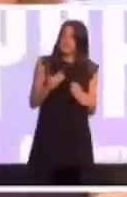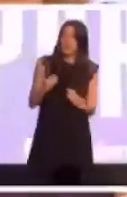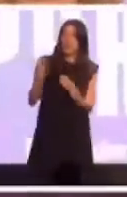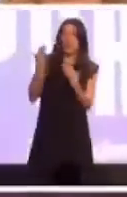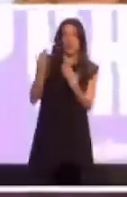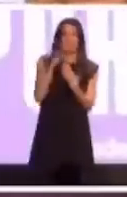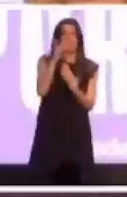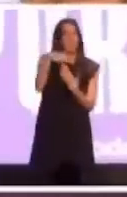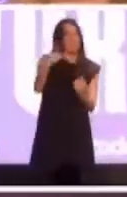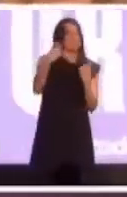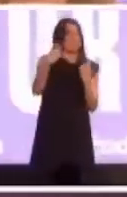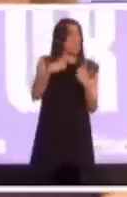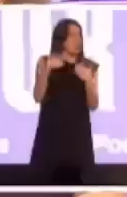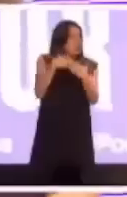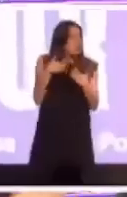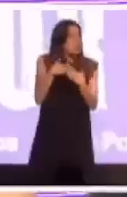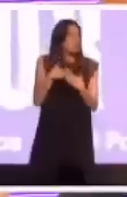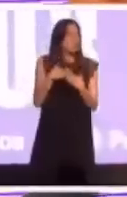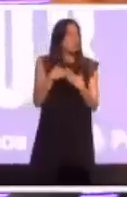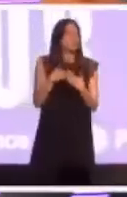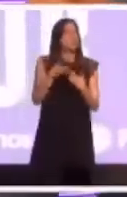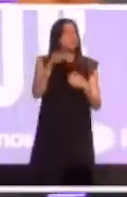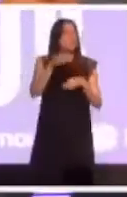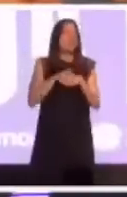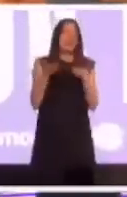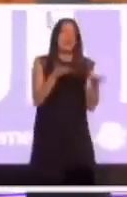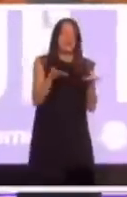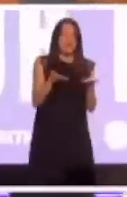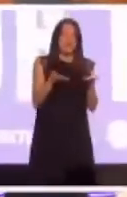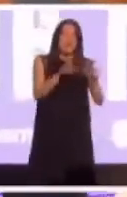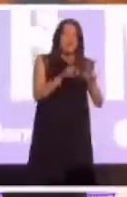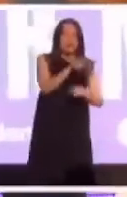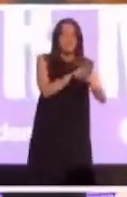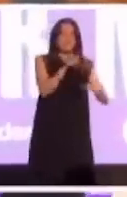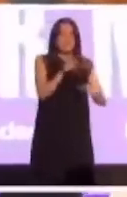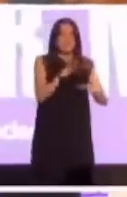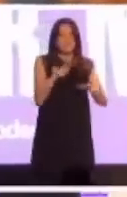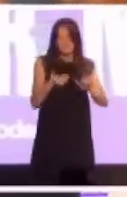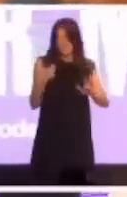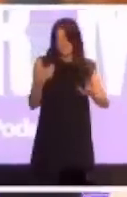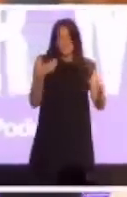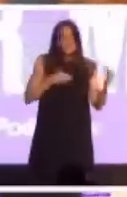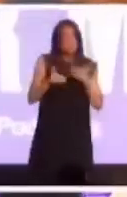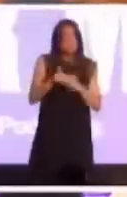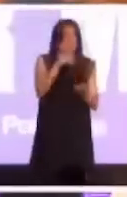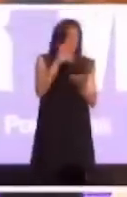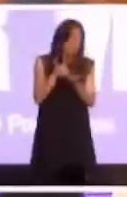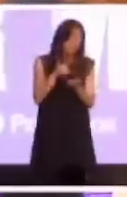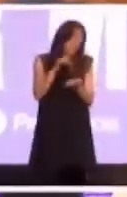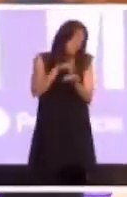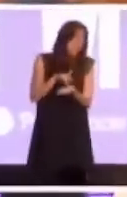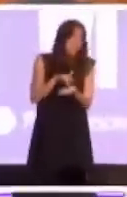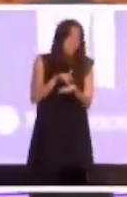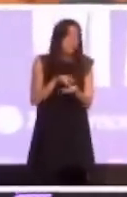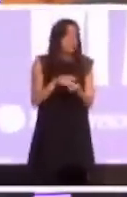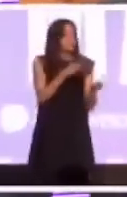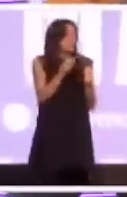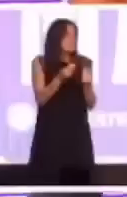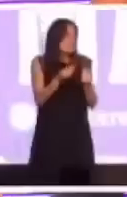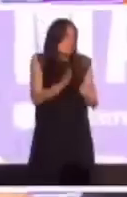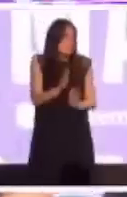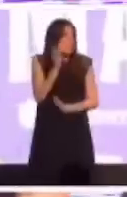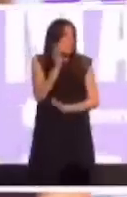ayudar a aprender a las que vendrán muchas de ellas nuestras hijas Cómo se pelean y también